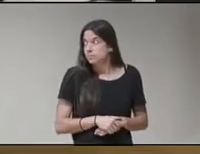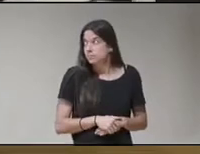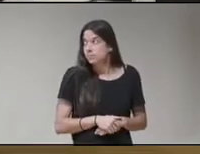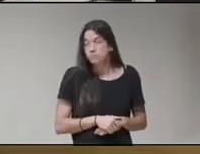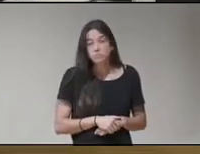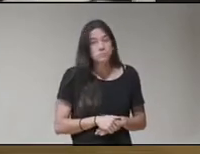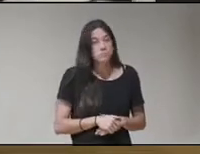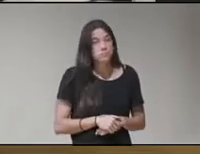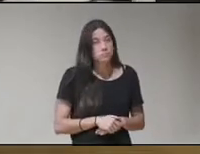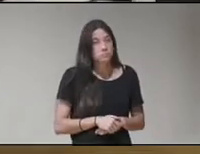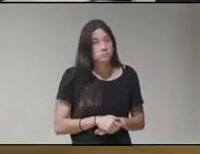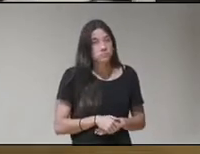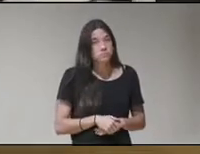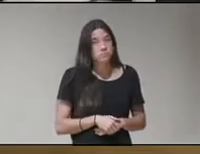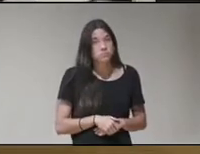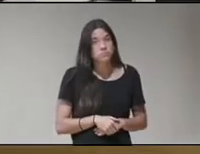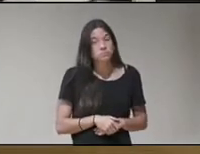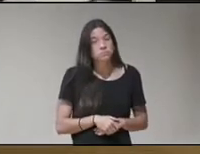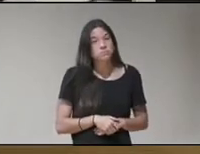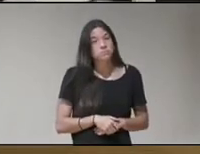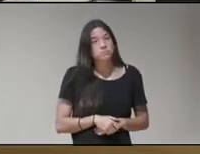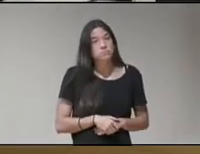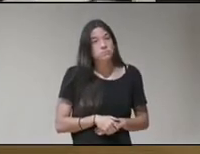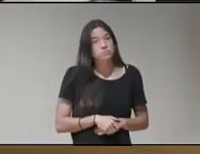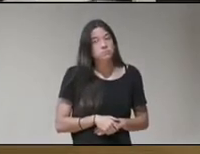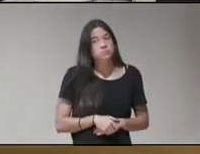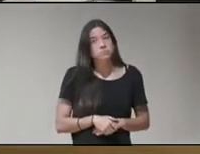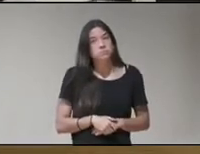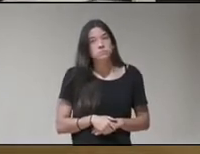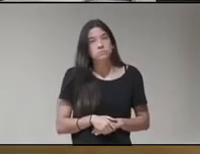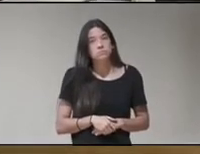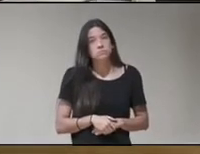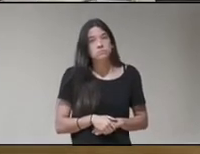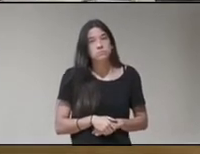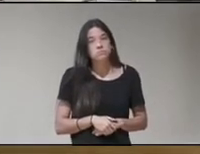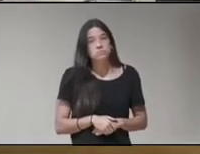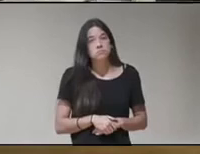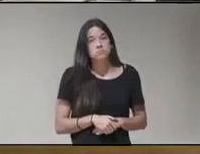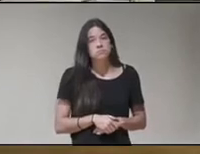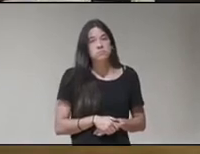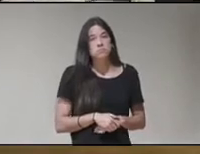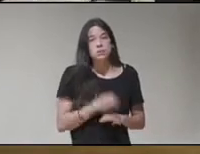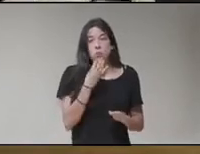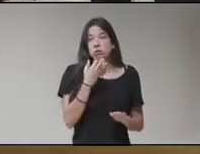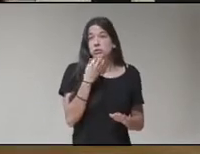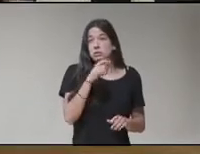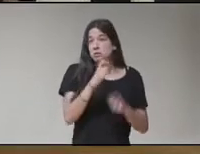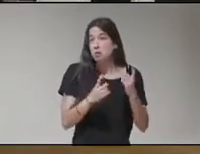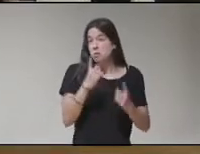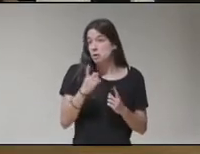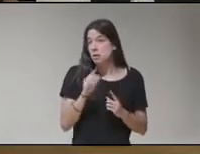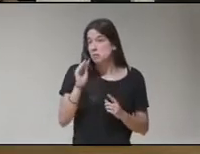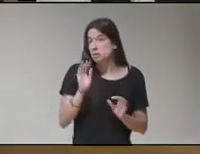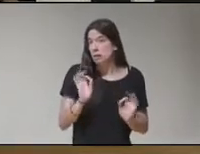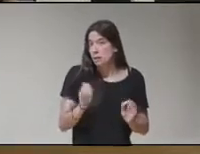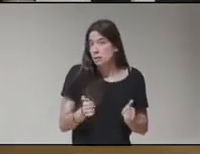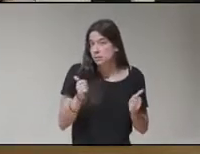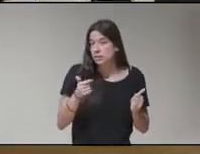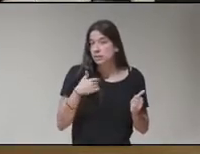Bueno, yo si nadie pregunta nada más, pero muy brevemente porque es muy